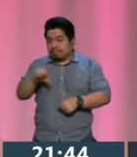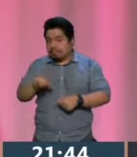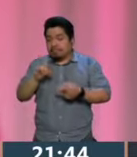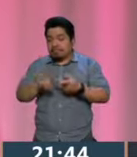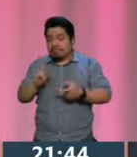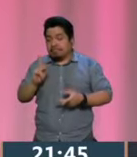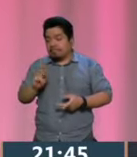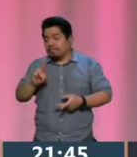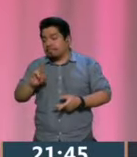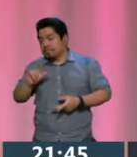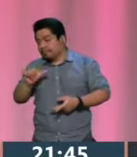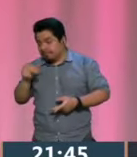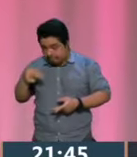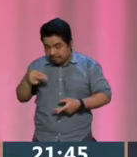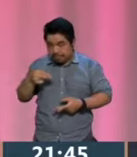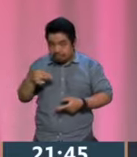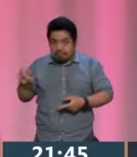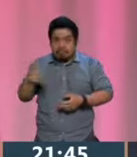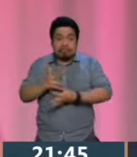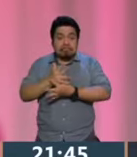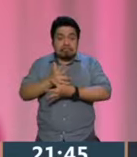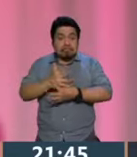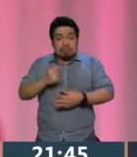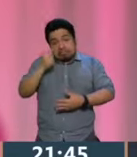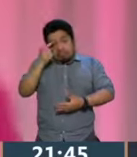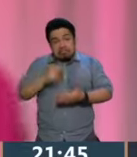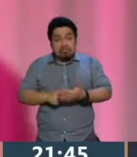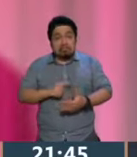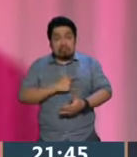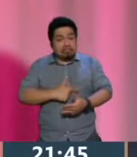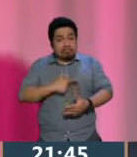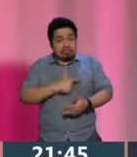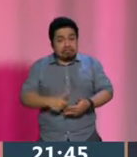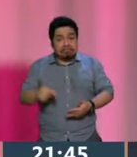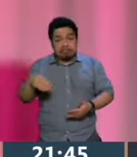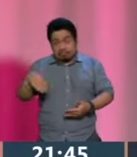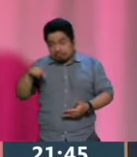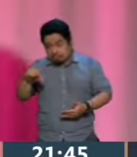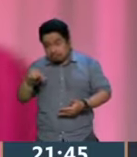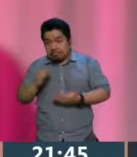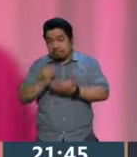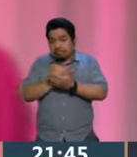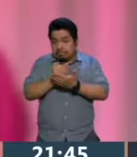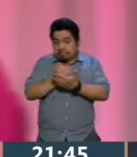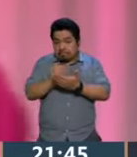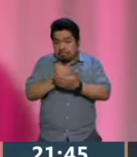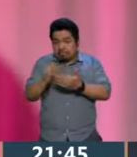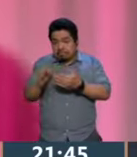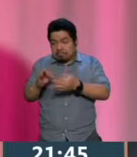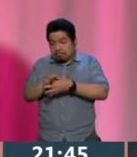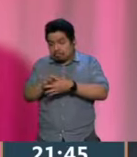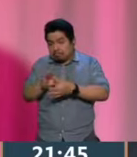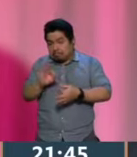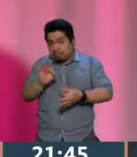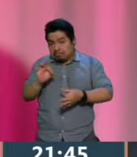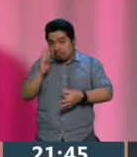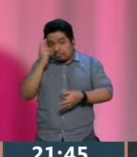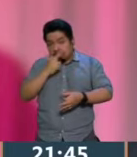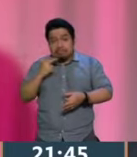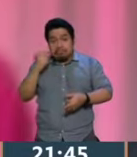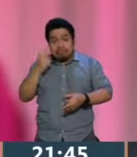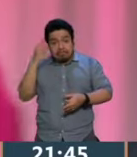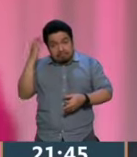PRIAN. Hablaban de, me gusta, yo creo que Movimiento Ciudadano coincide mucho con Morena, no sé si revisaron el proyecto de Clara